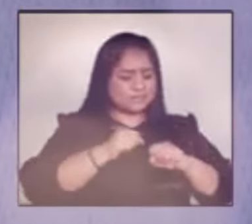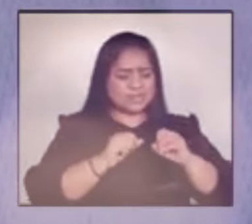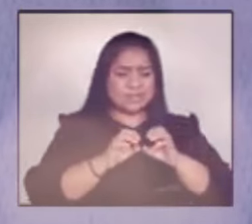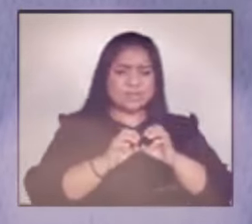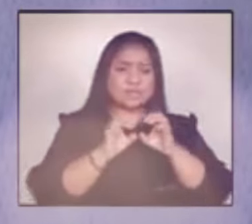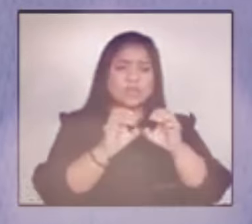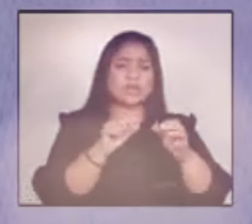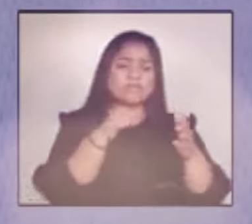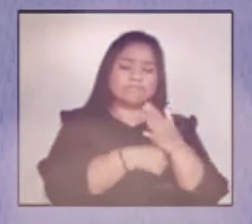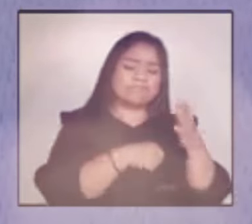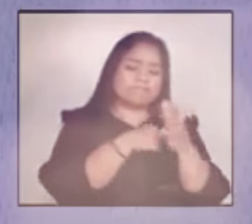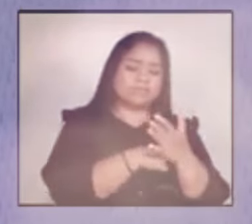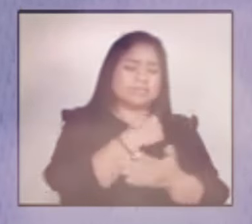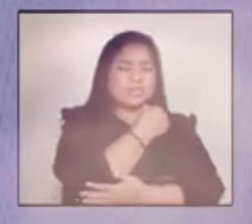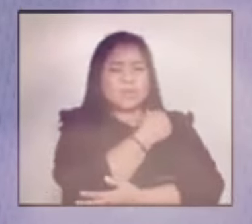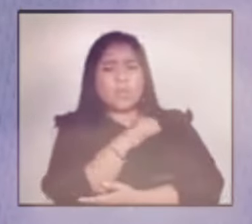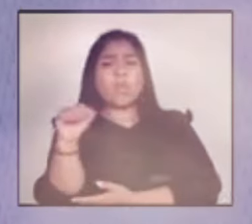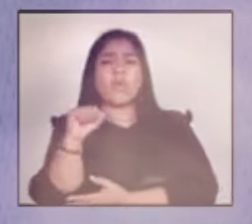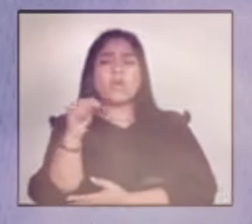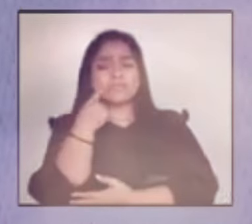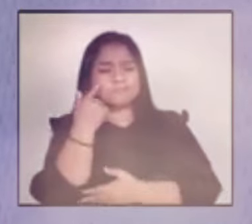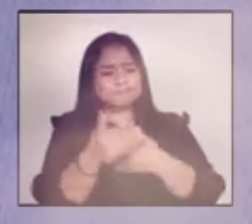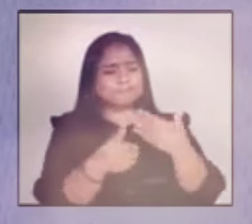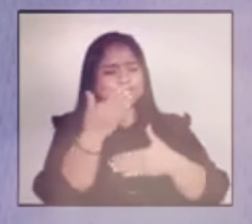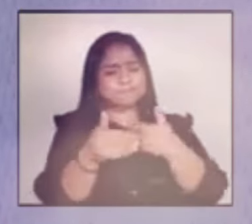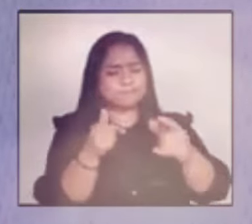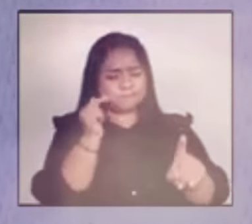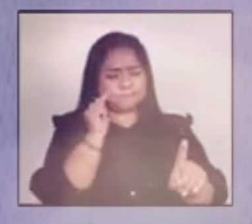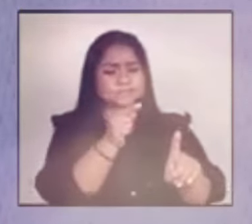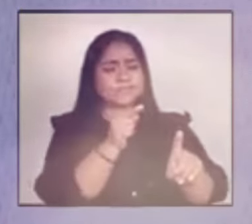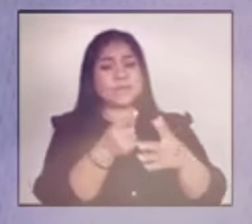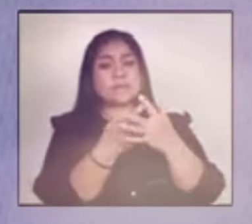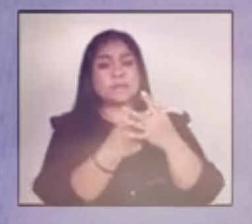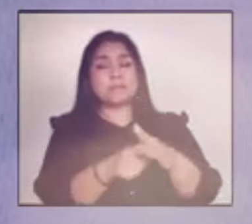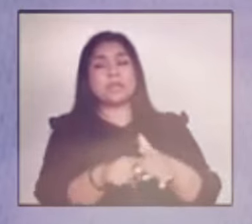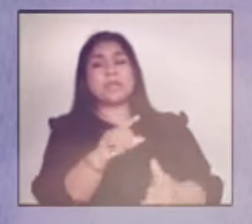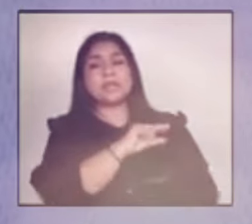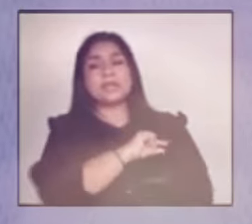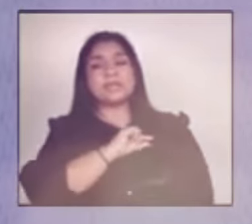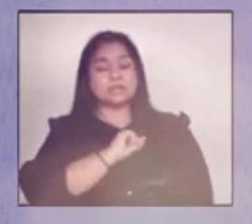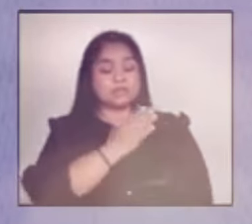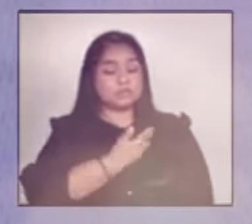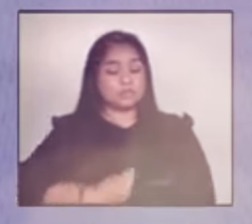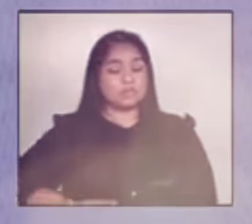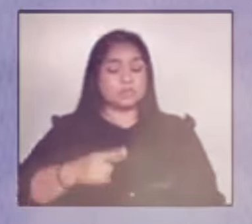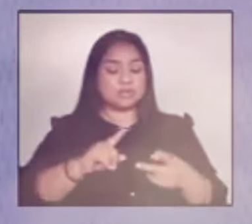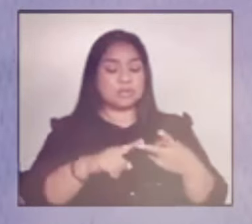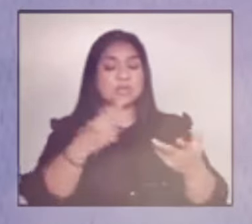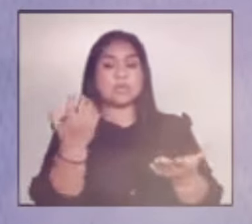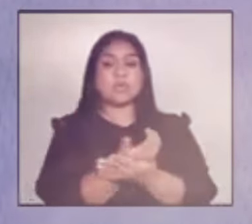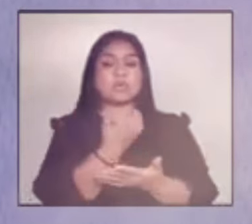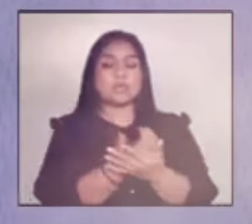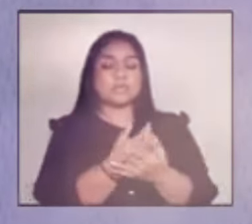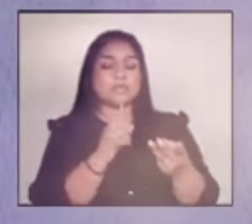sacrificio el rumbo de este país desde el gabinete de gobierno, en la economía, en la